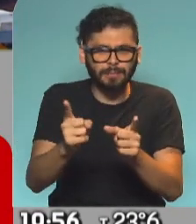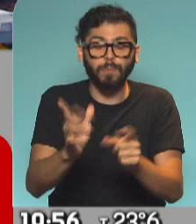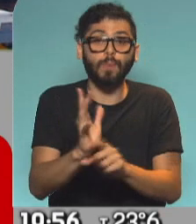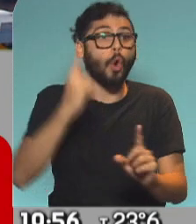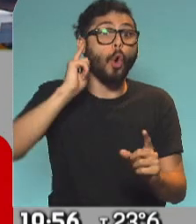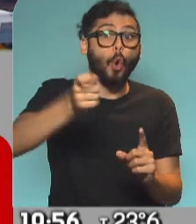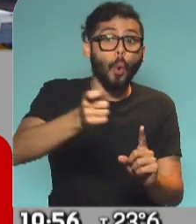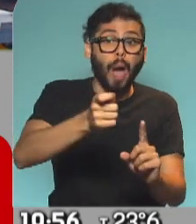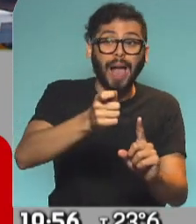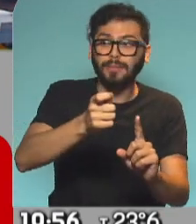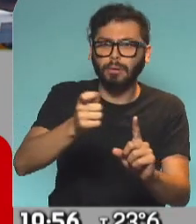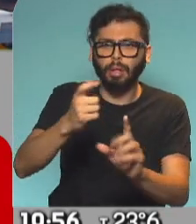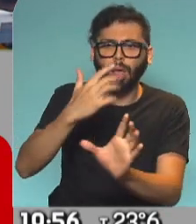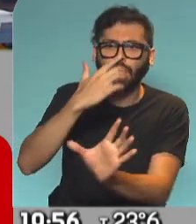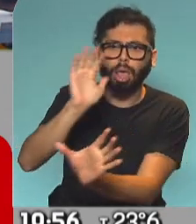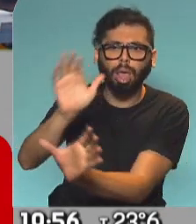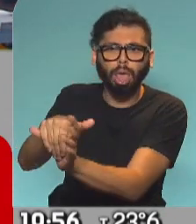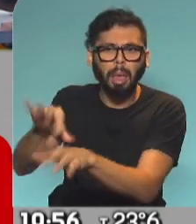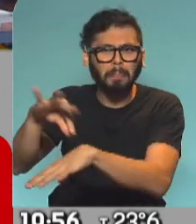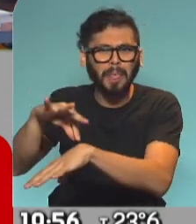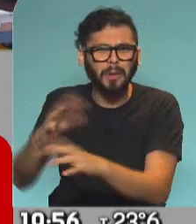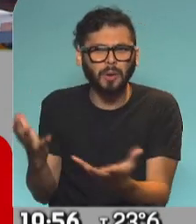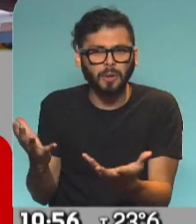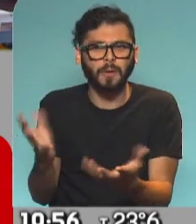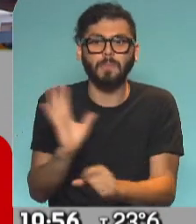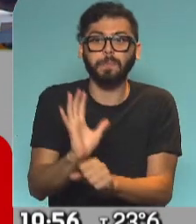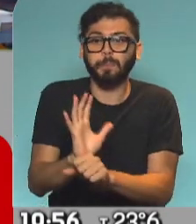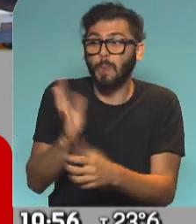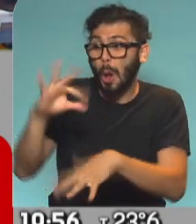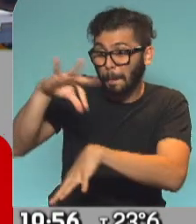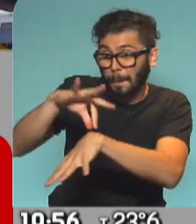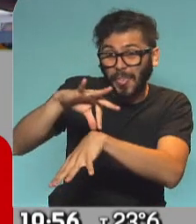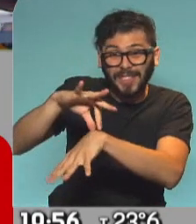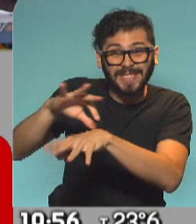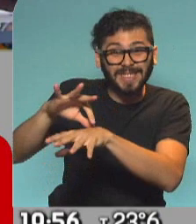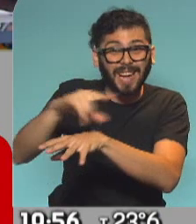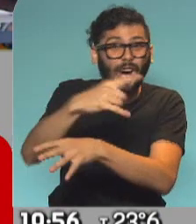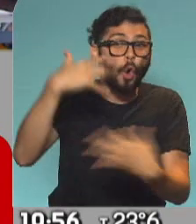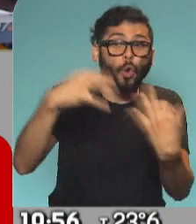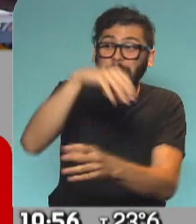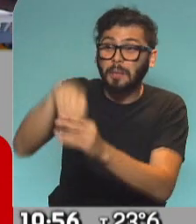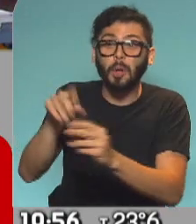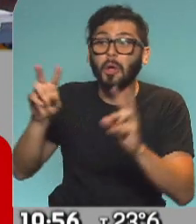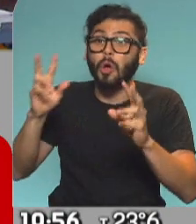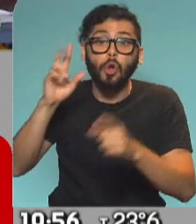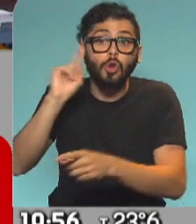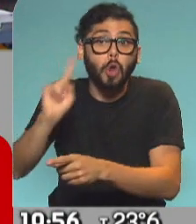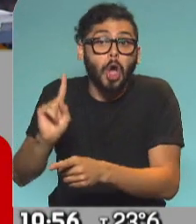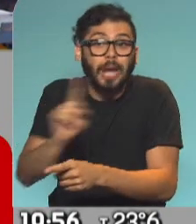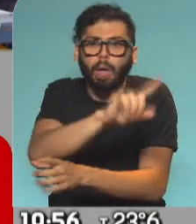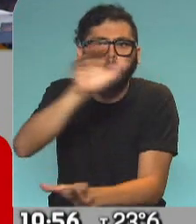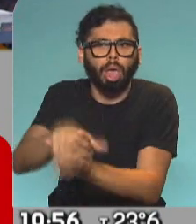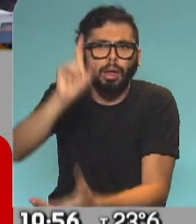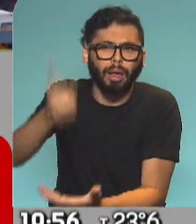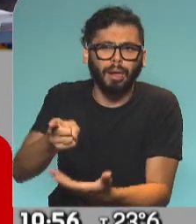juez metiéndose a médico, es decir, judicializando la medicina sin tener conocimientos para eso. En